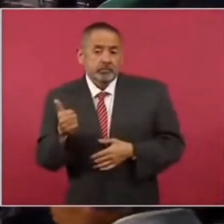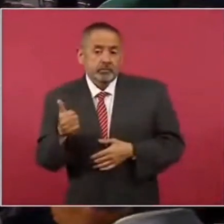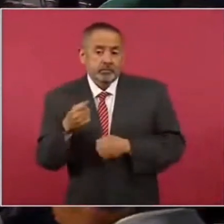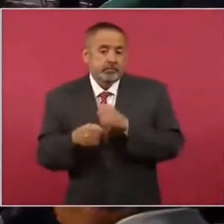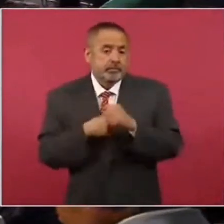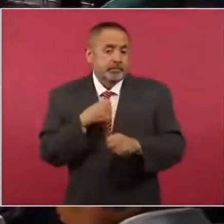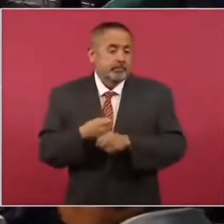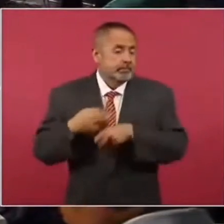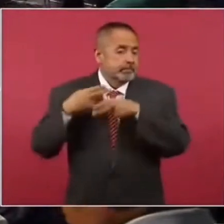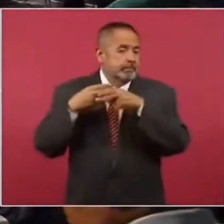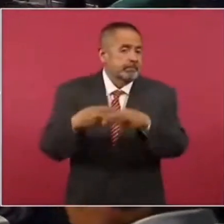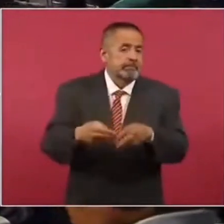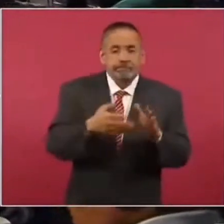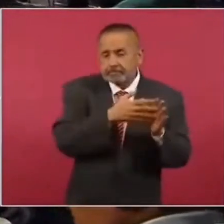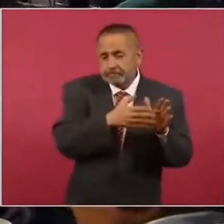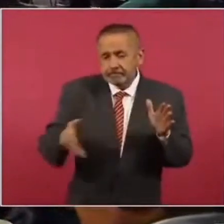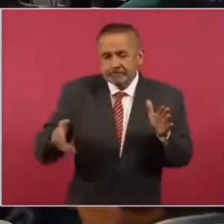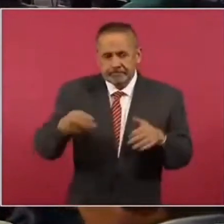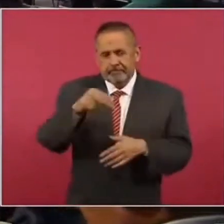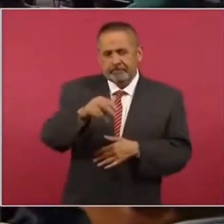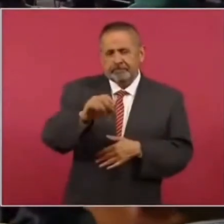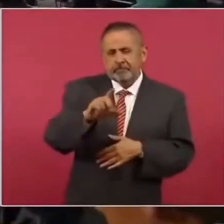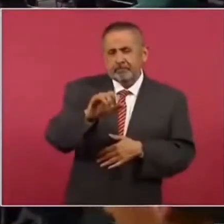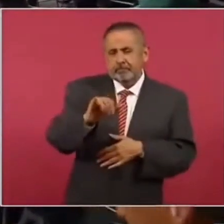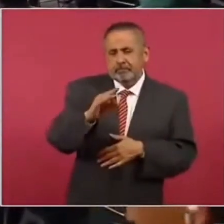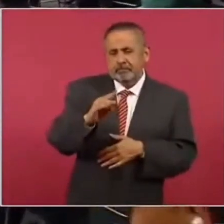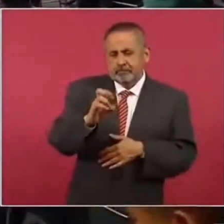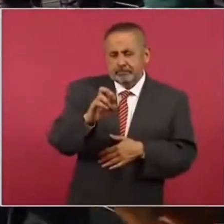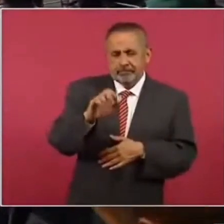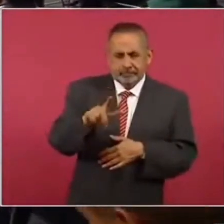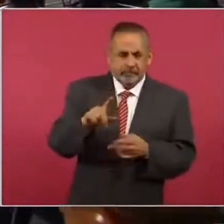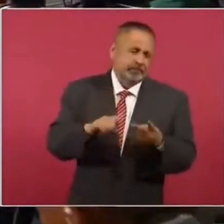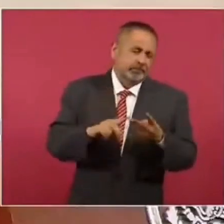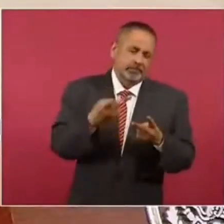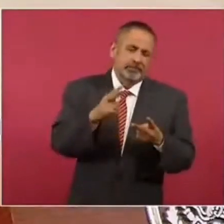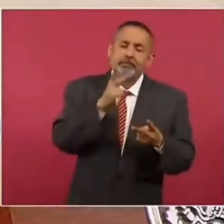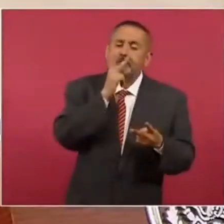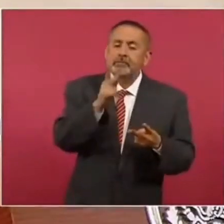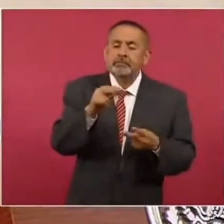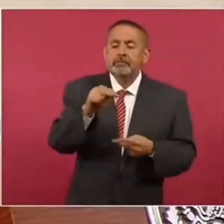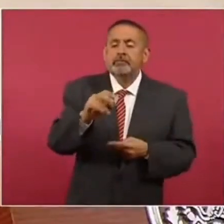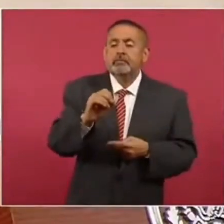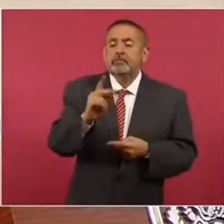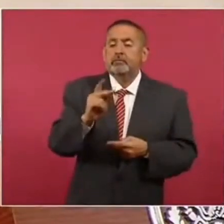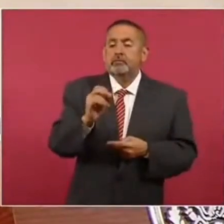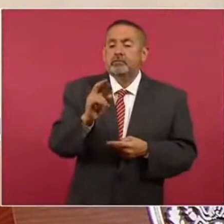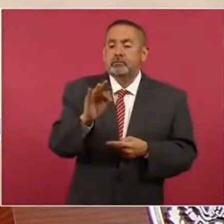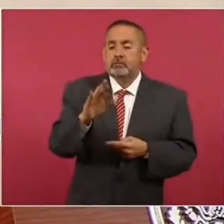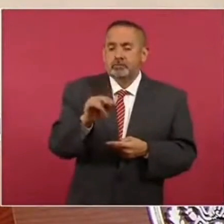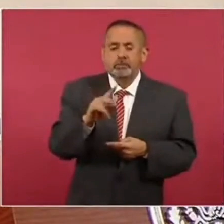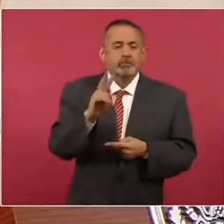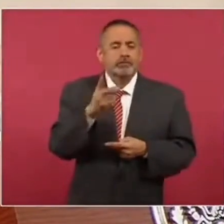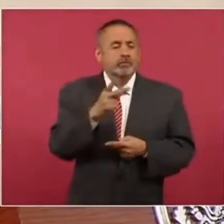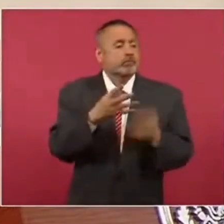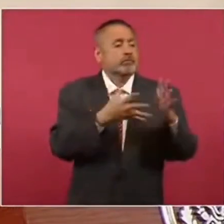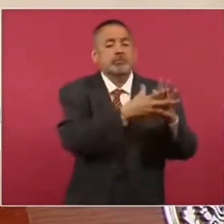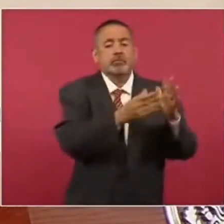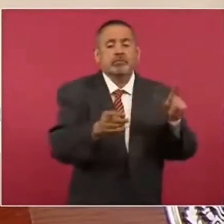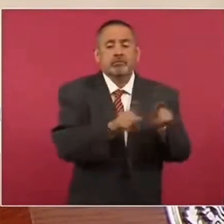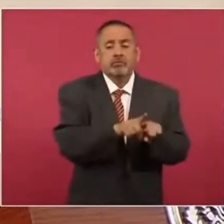Este predominio del neoliberalismo o neoporfirismo, porque fue como una calca